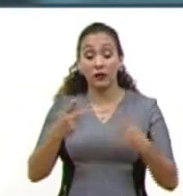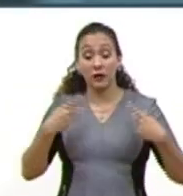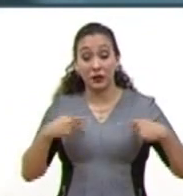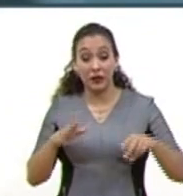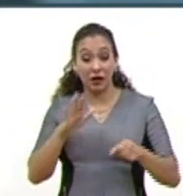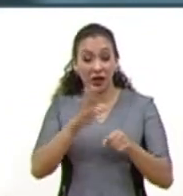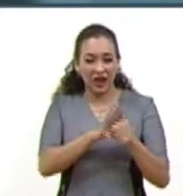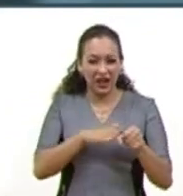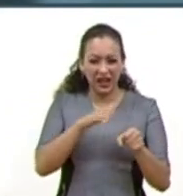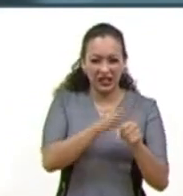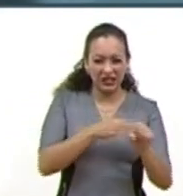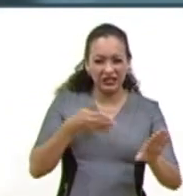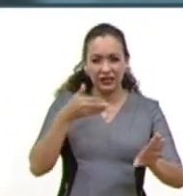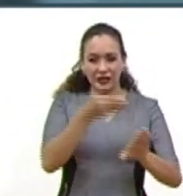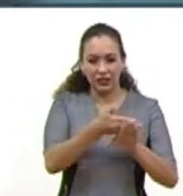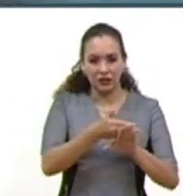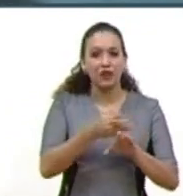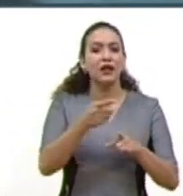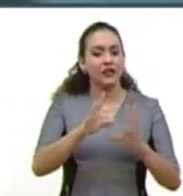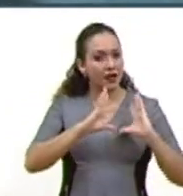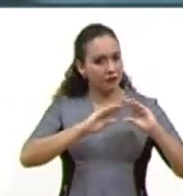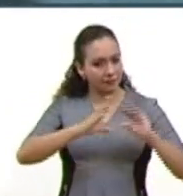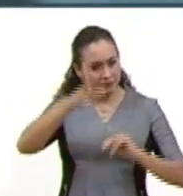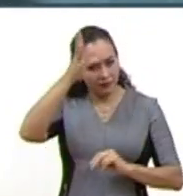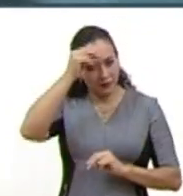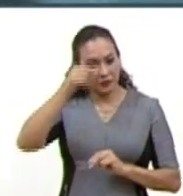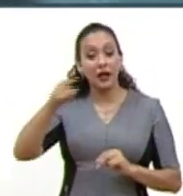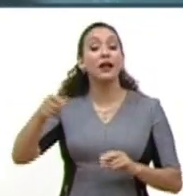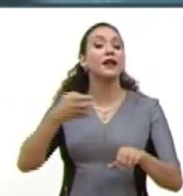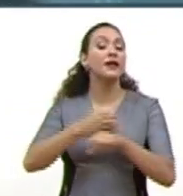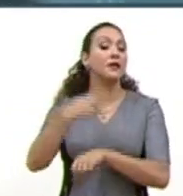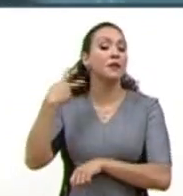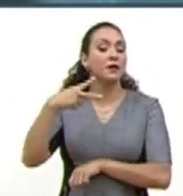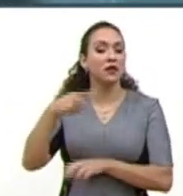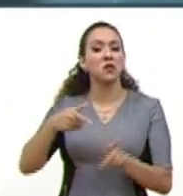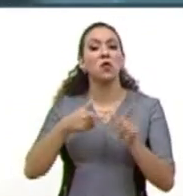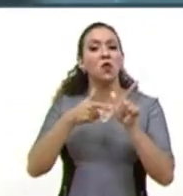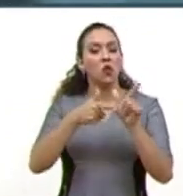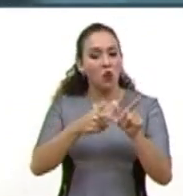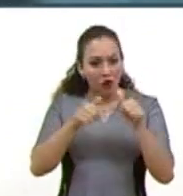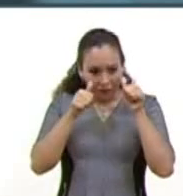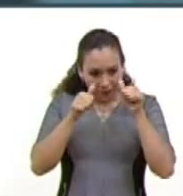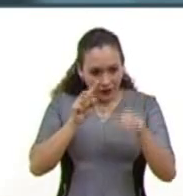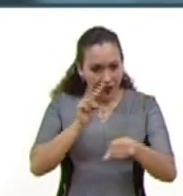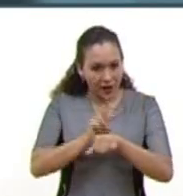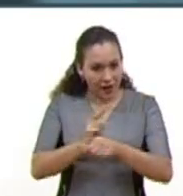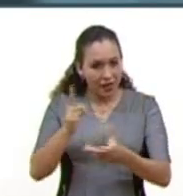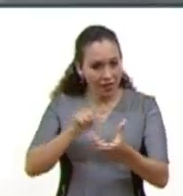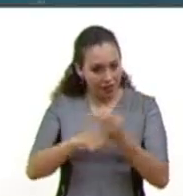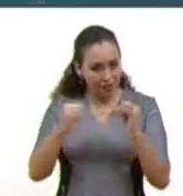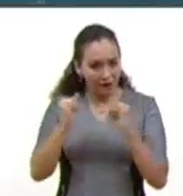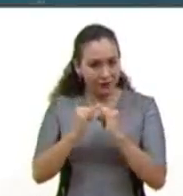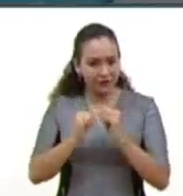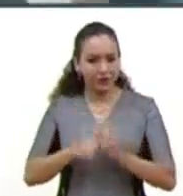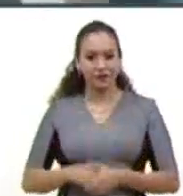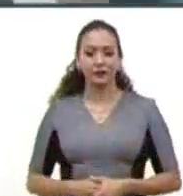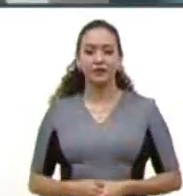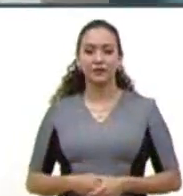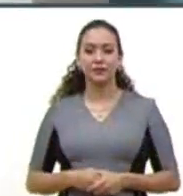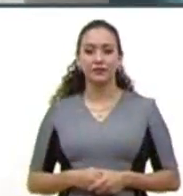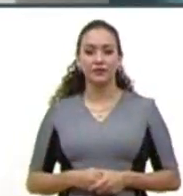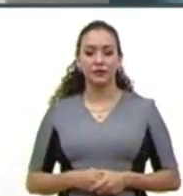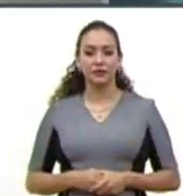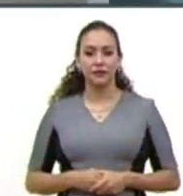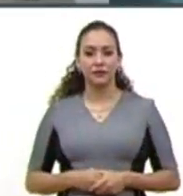Sexual del Poder Judicial de Veracruz, que dará seguimiento a estas conductas al interior de la institución.